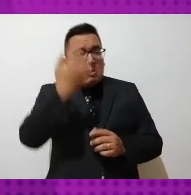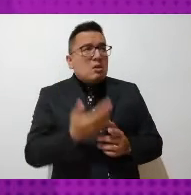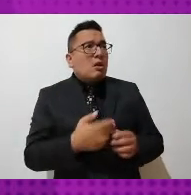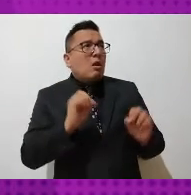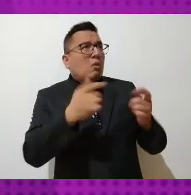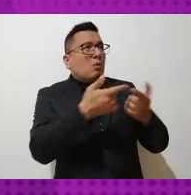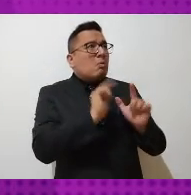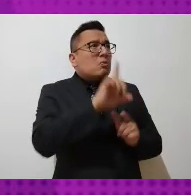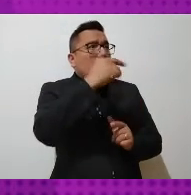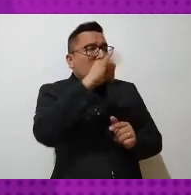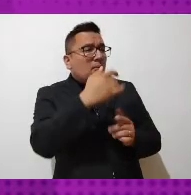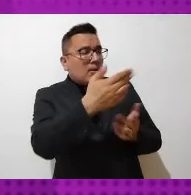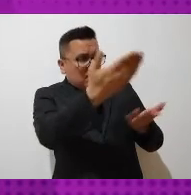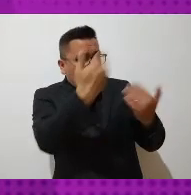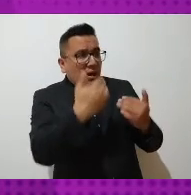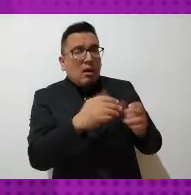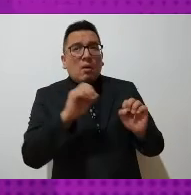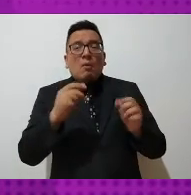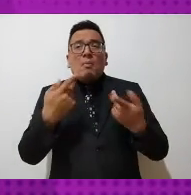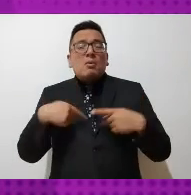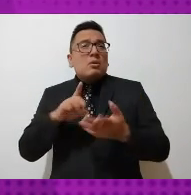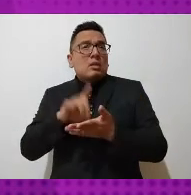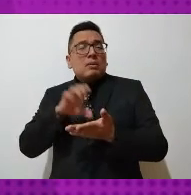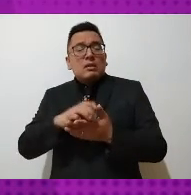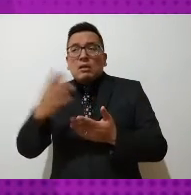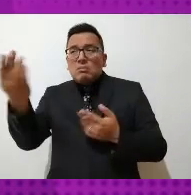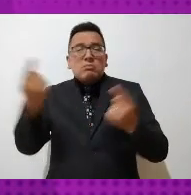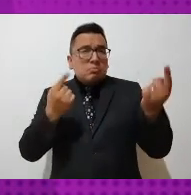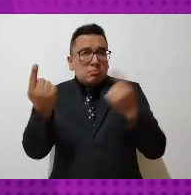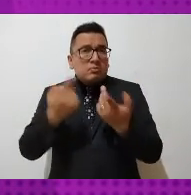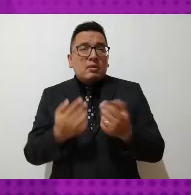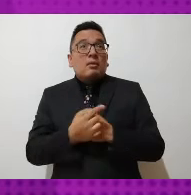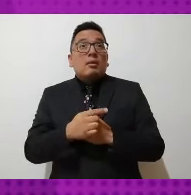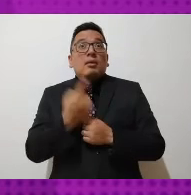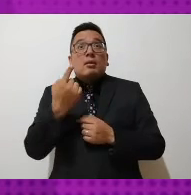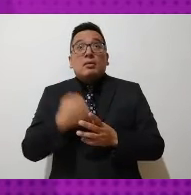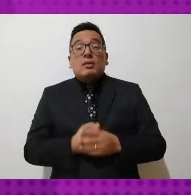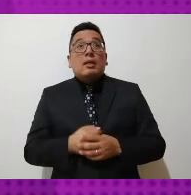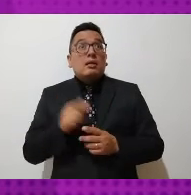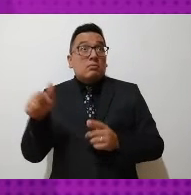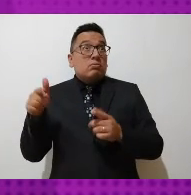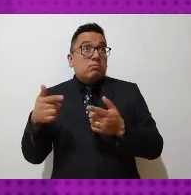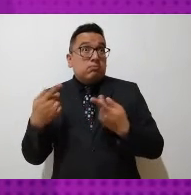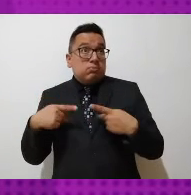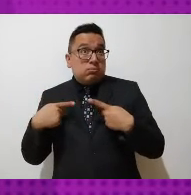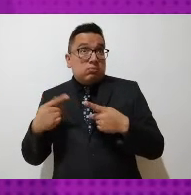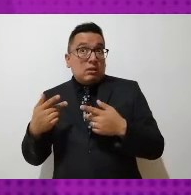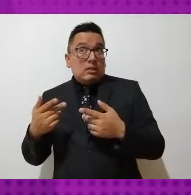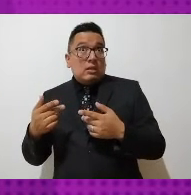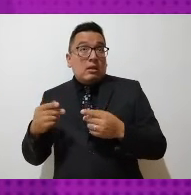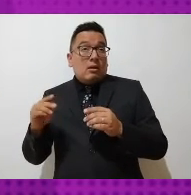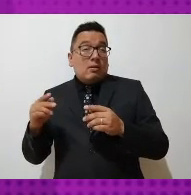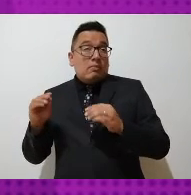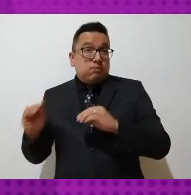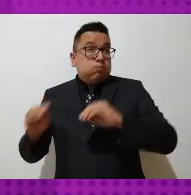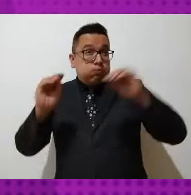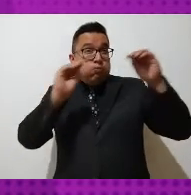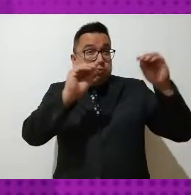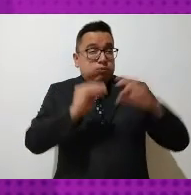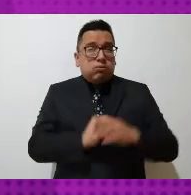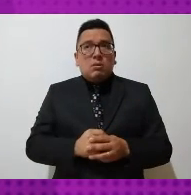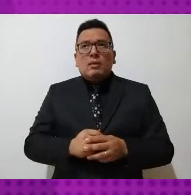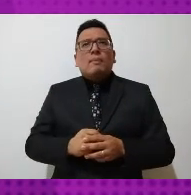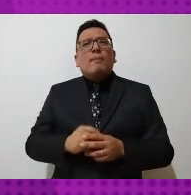las personas con discapacidad, porque son precisamente estas personas que han sido segregadas por la sociedad y por el Estado